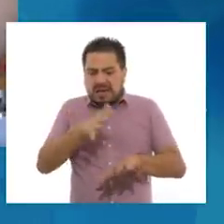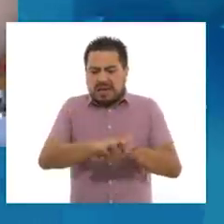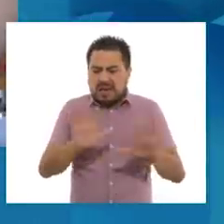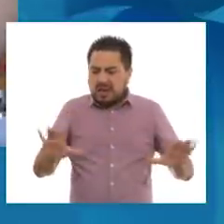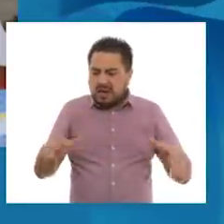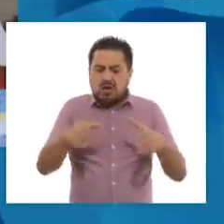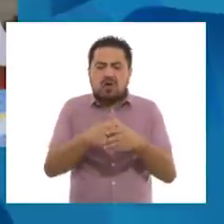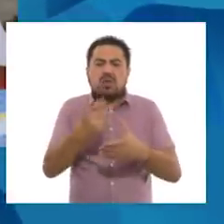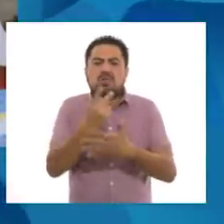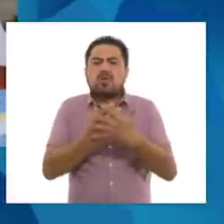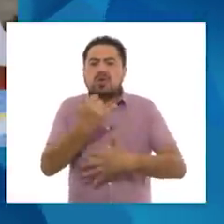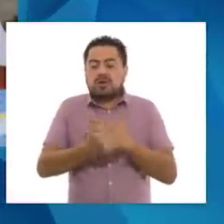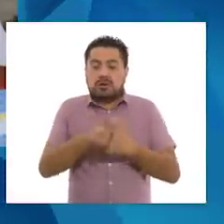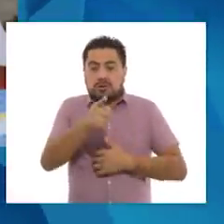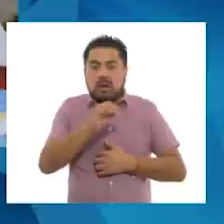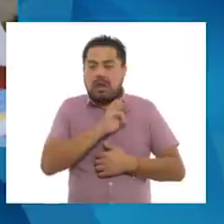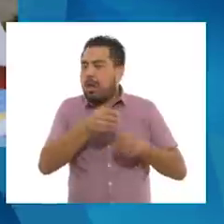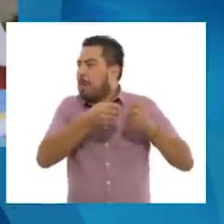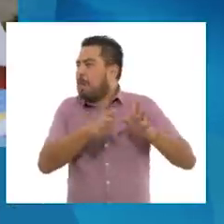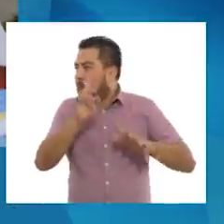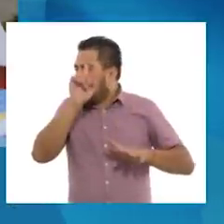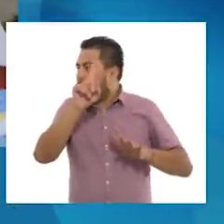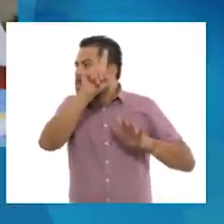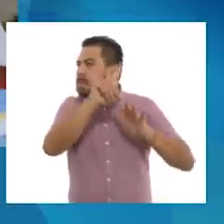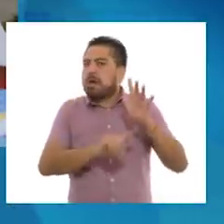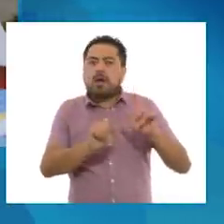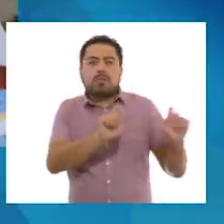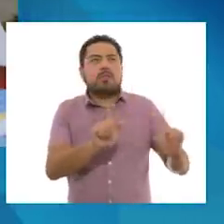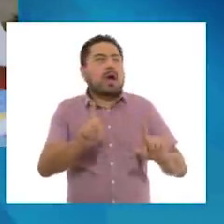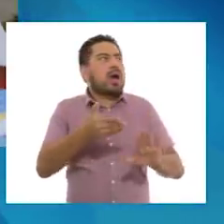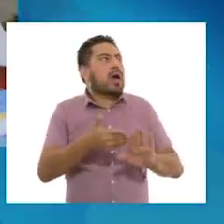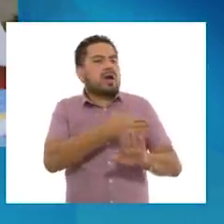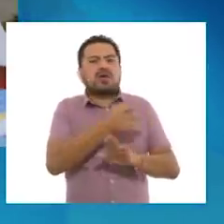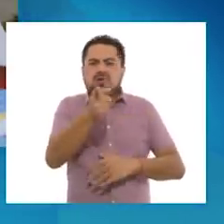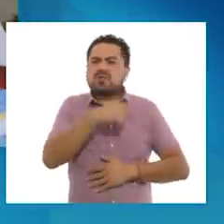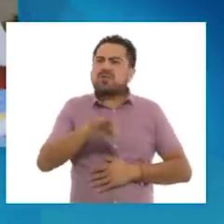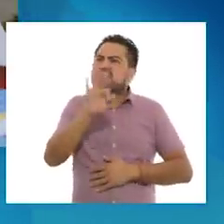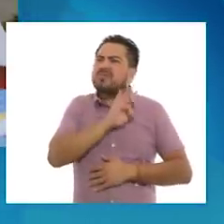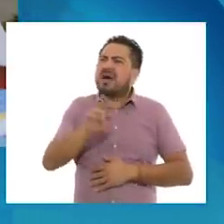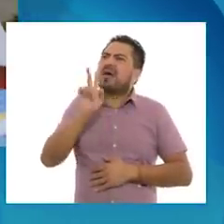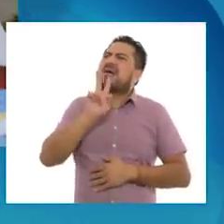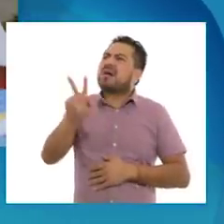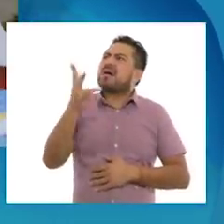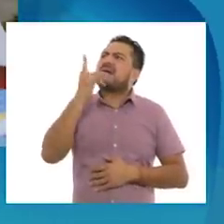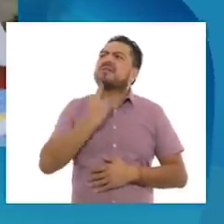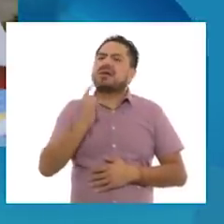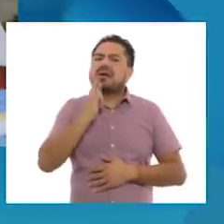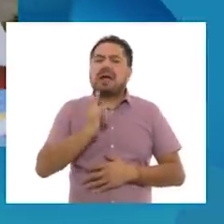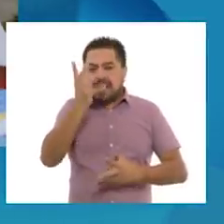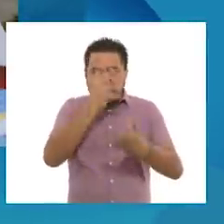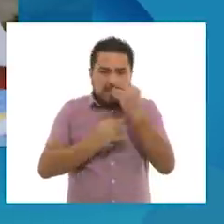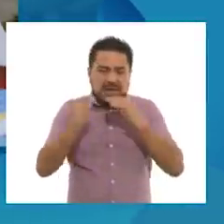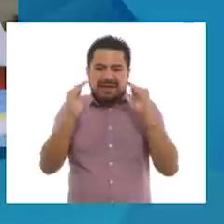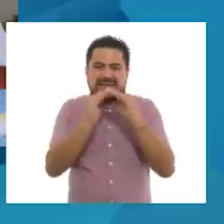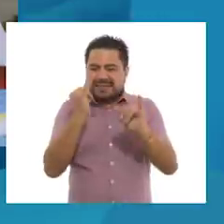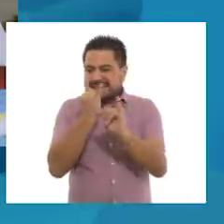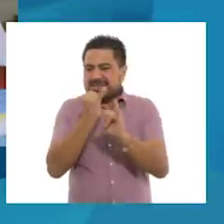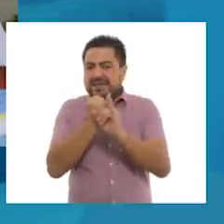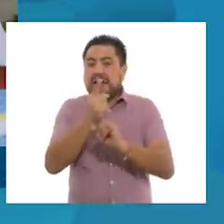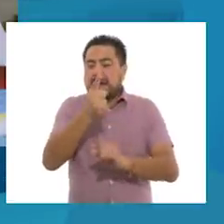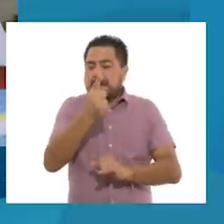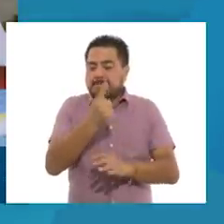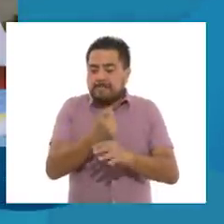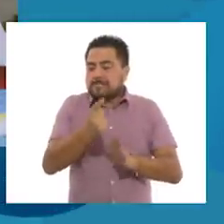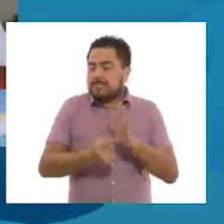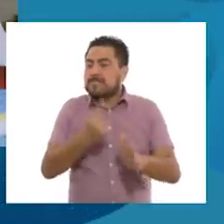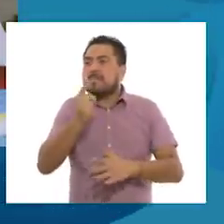proyecto, Celeste? Si te perdiste algún programa anterior, puedes verlos en la página de Aprende en Casa. Si esta es la primera vez que ves